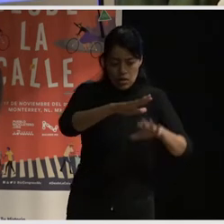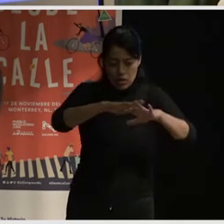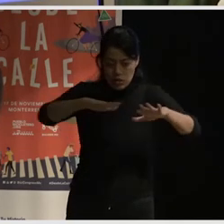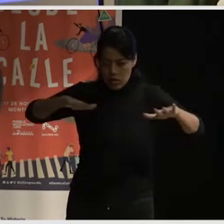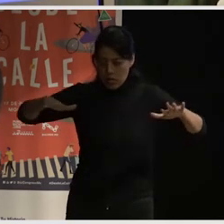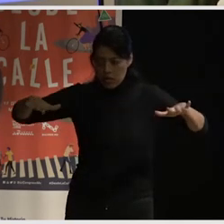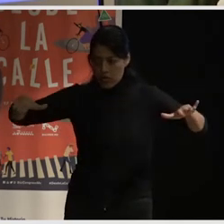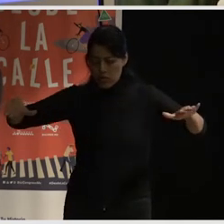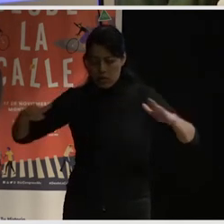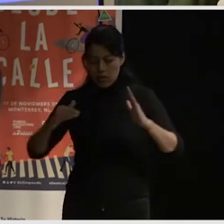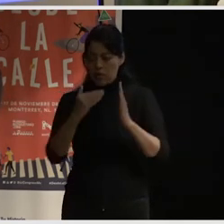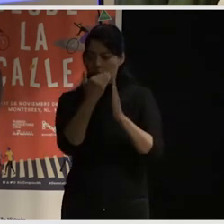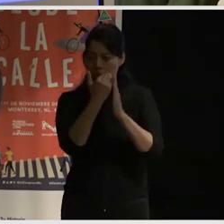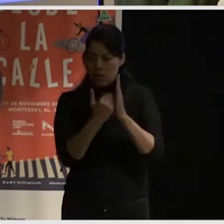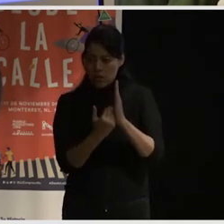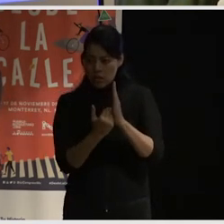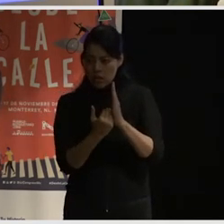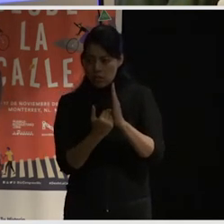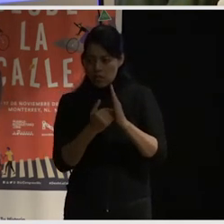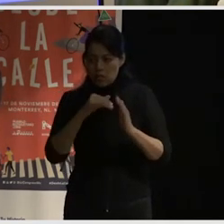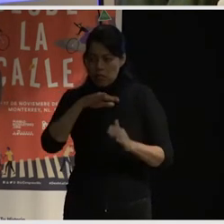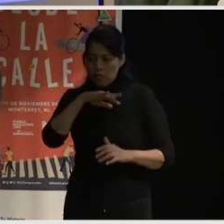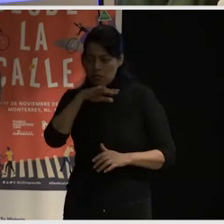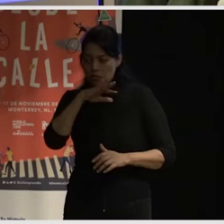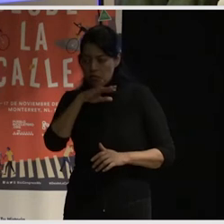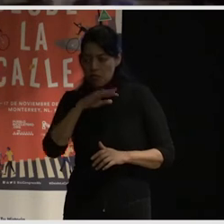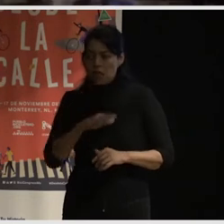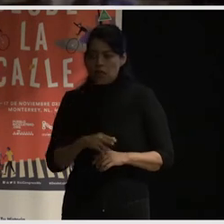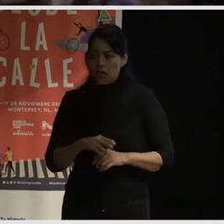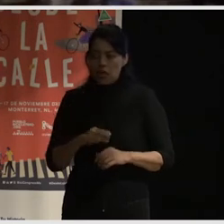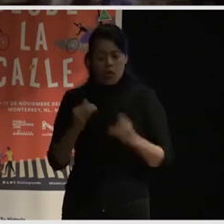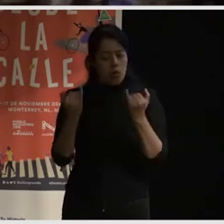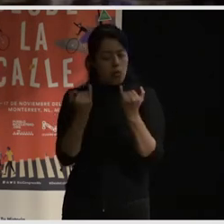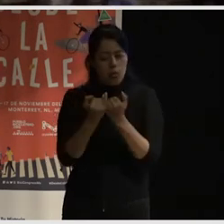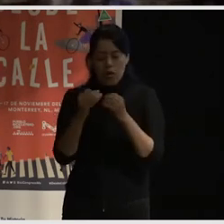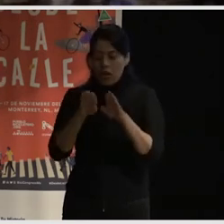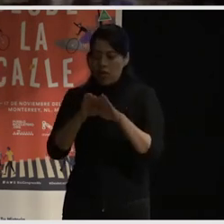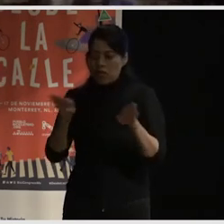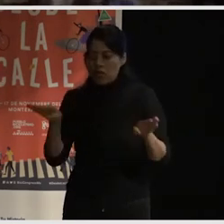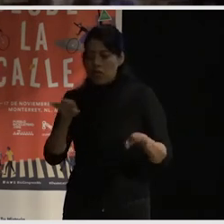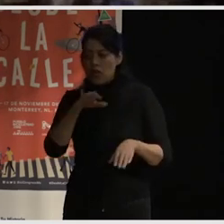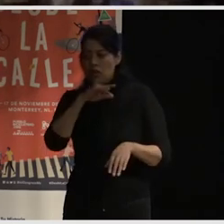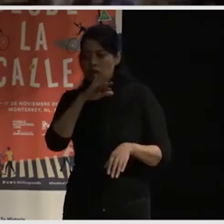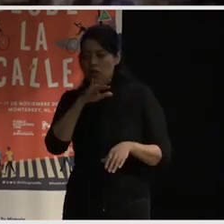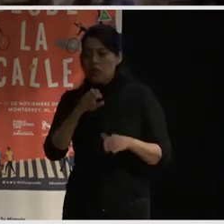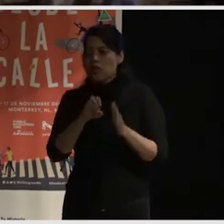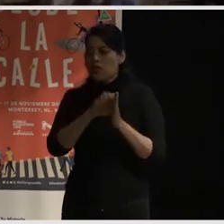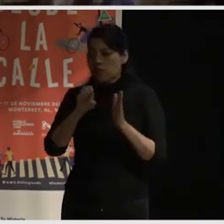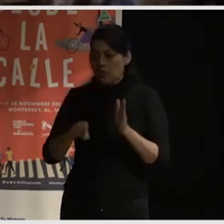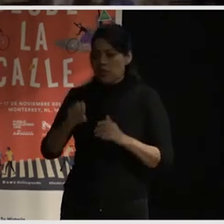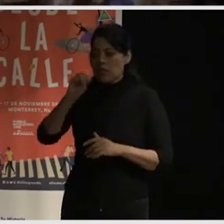playa en menos contaminantes menos patrios o es igual pero por ejemplo en